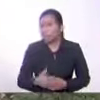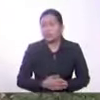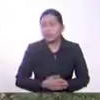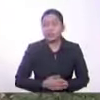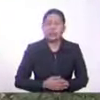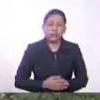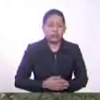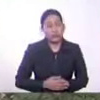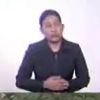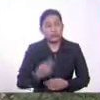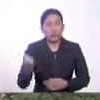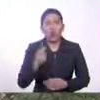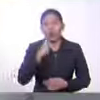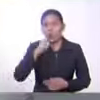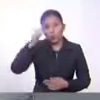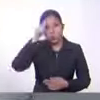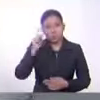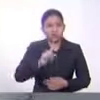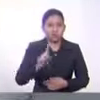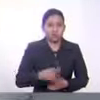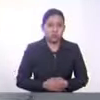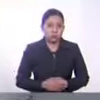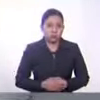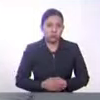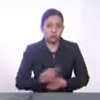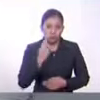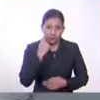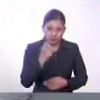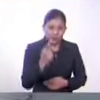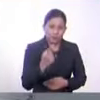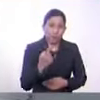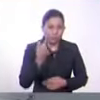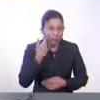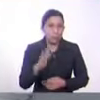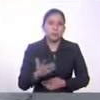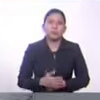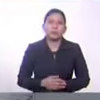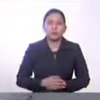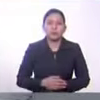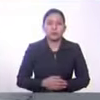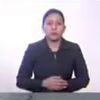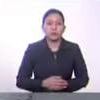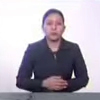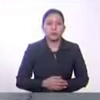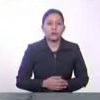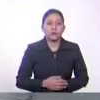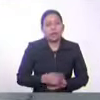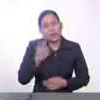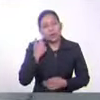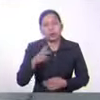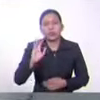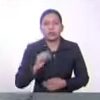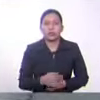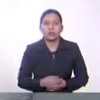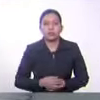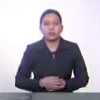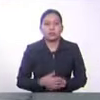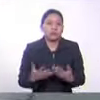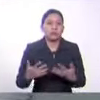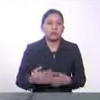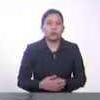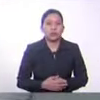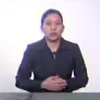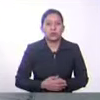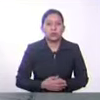solo son para adultos. Sí, no son para adultos. De hecho, fíjate de que Por ejemplo, en